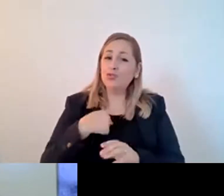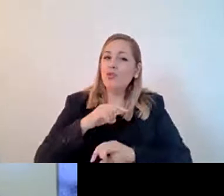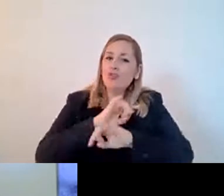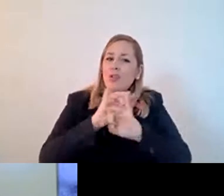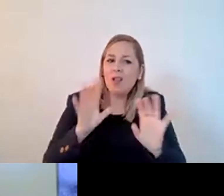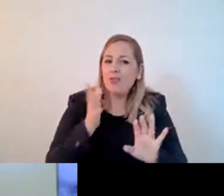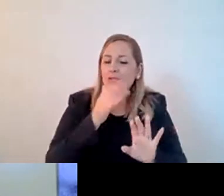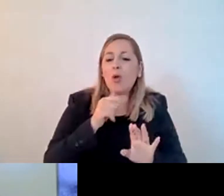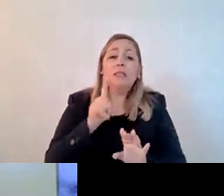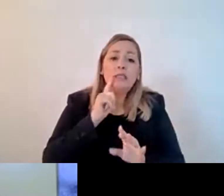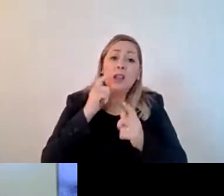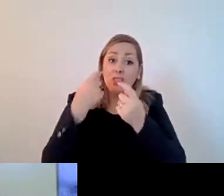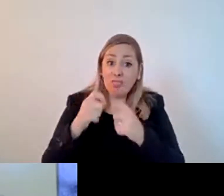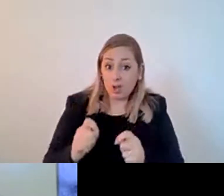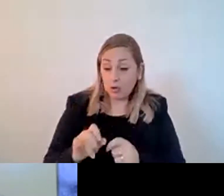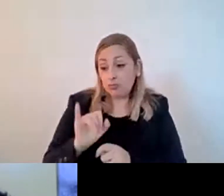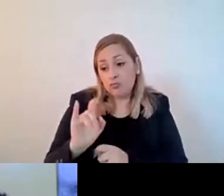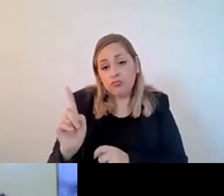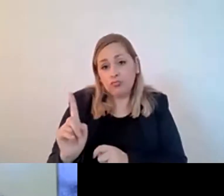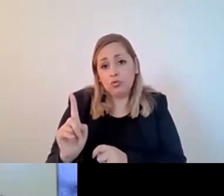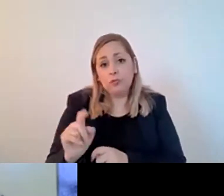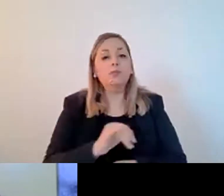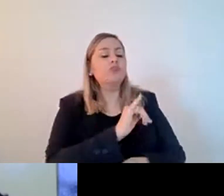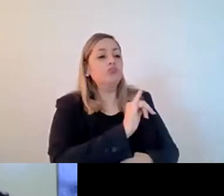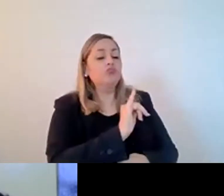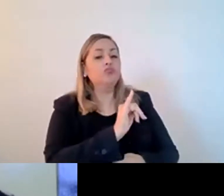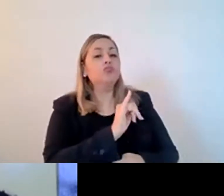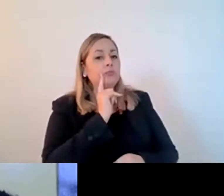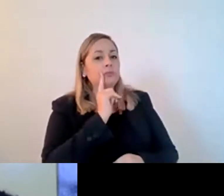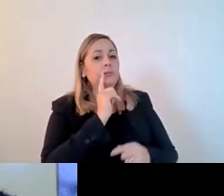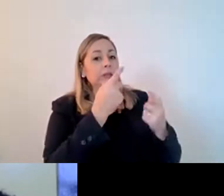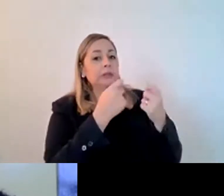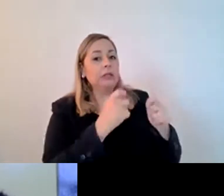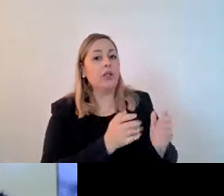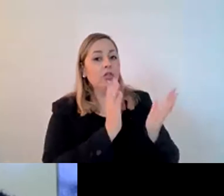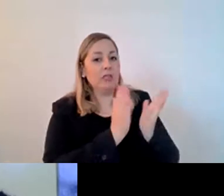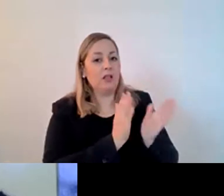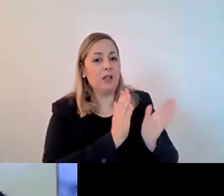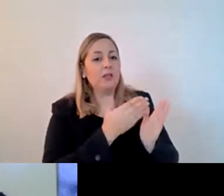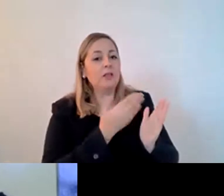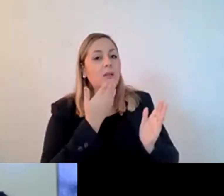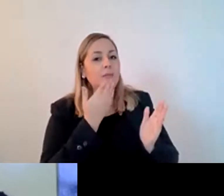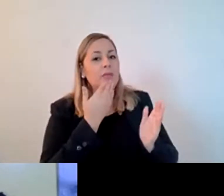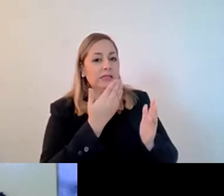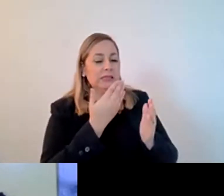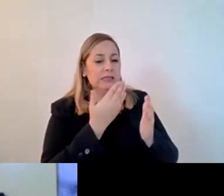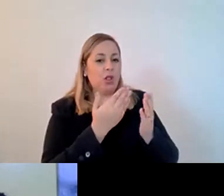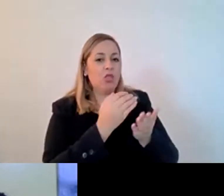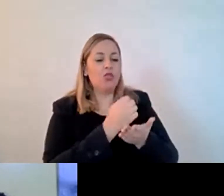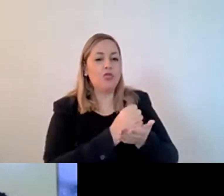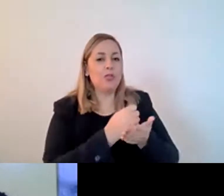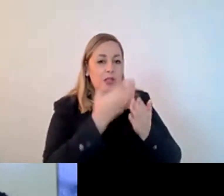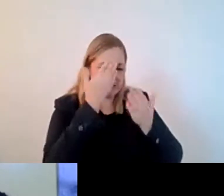tiene el diagnóstico o no tiene el diagnóstico, porque Sí, podría ser. dice que está con tratamiento e incluso está con psiquiatra.